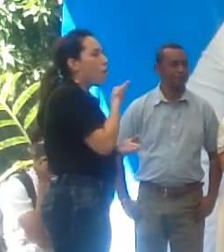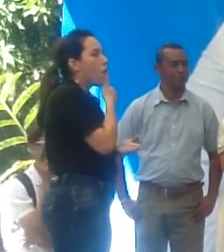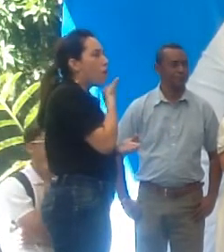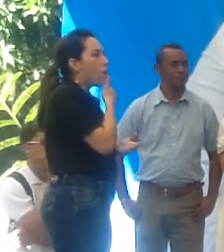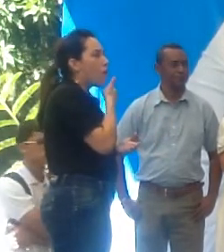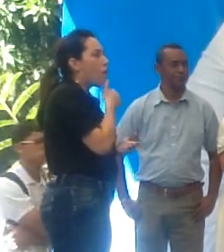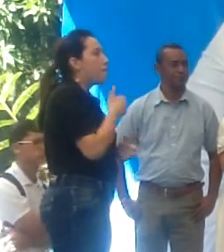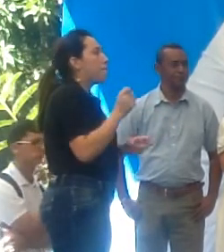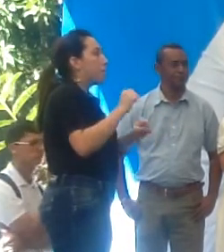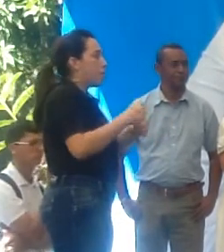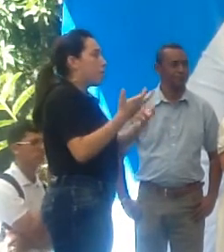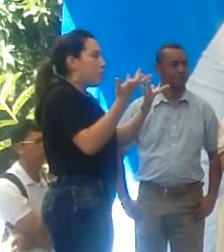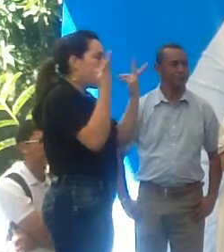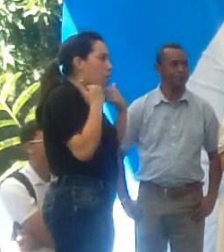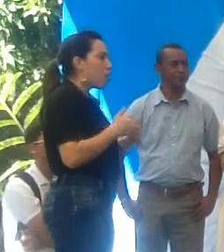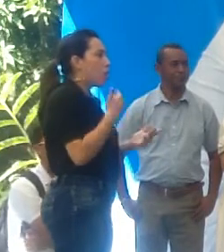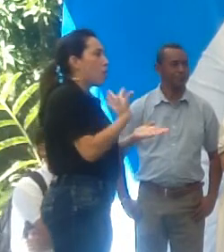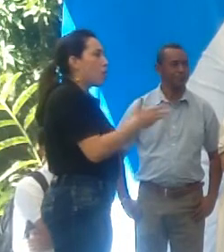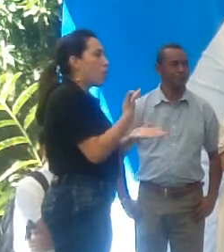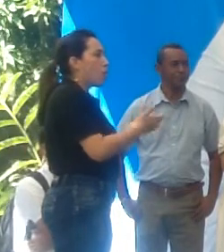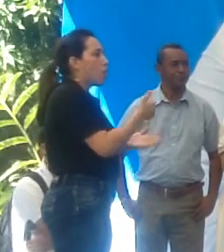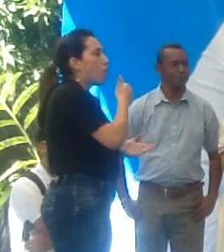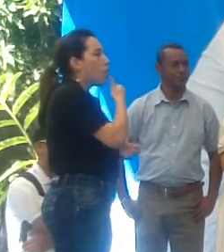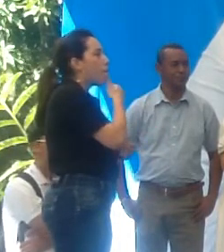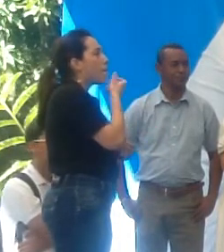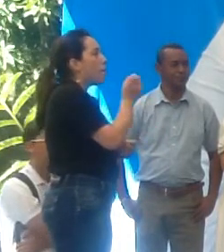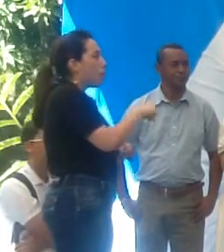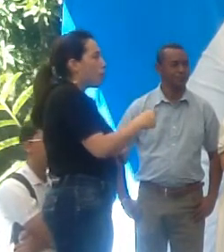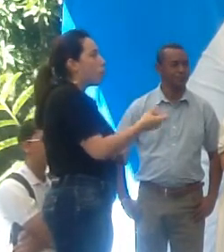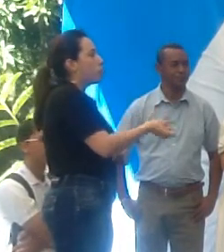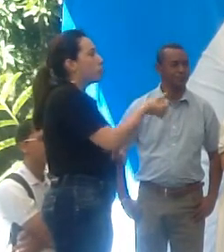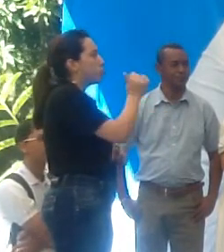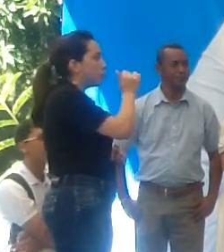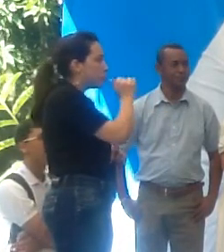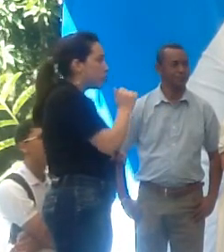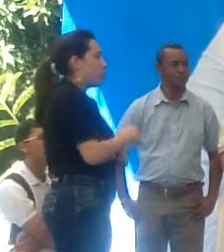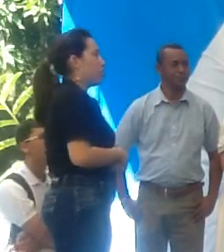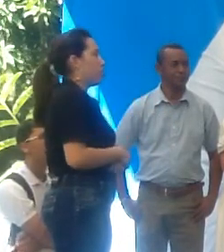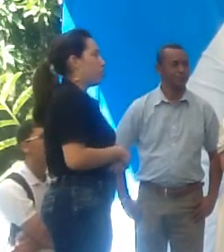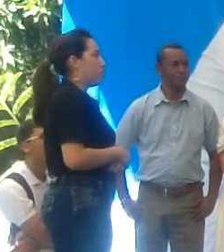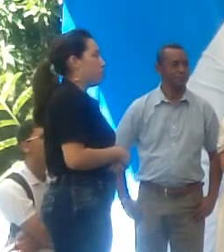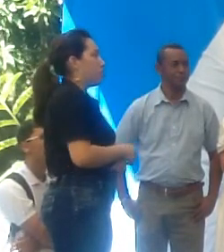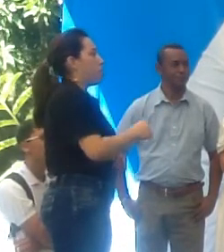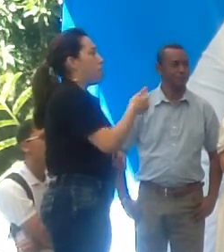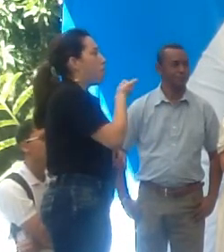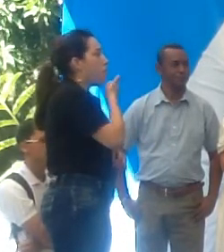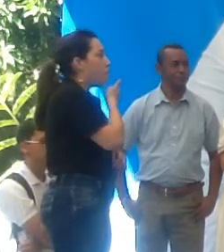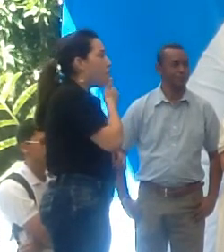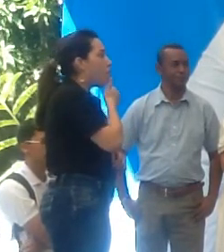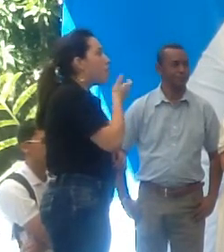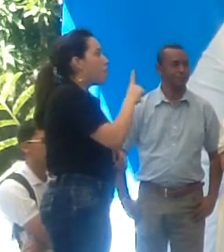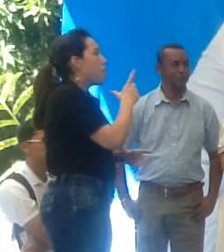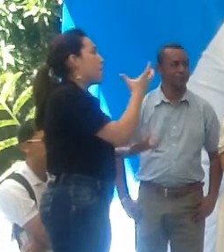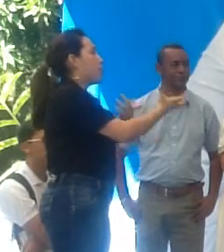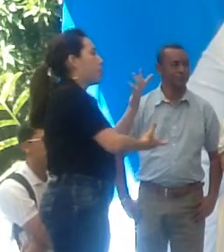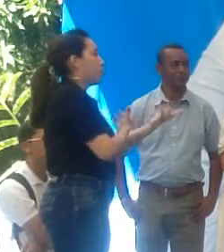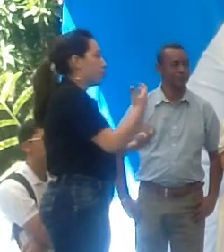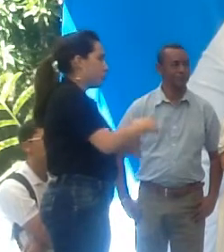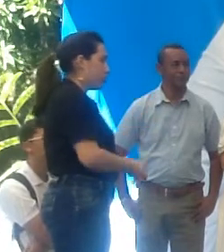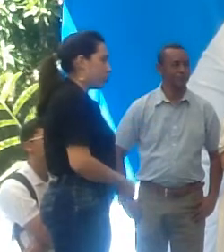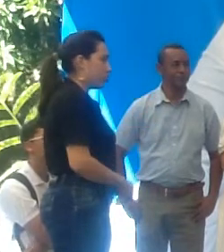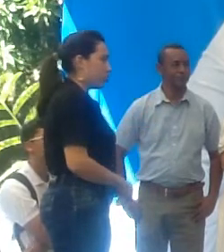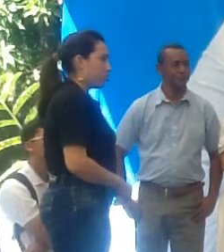para bañarse, comprando agua para consumirla, comprando agua para cocinar,